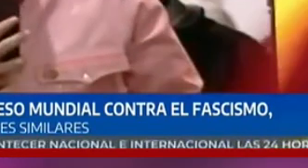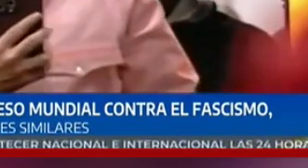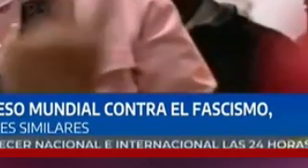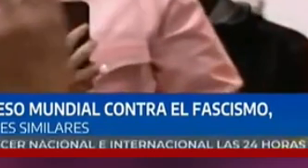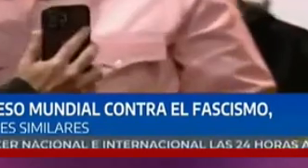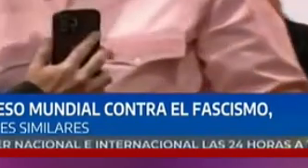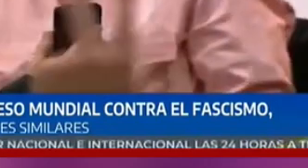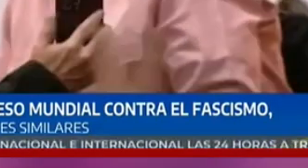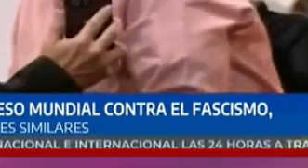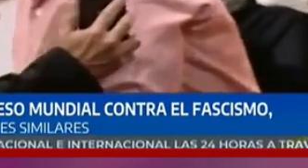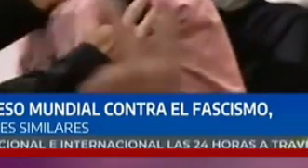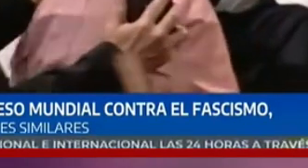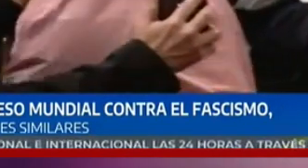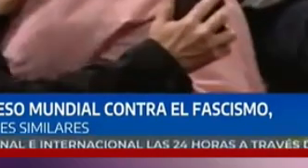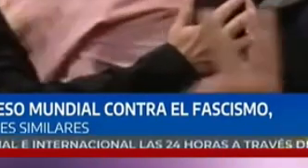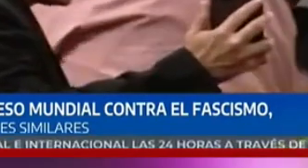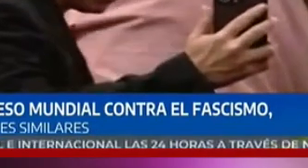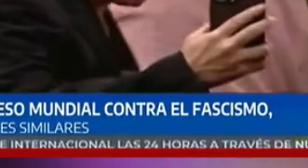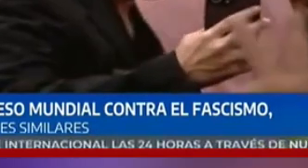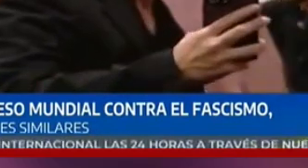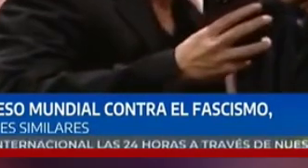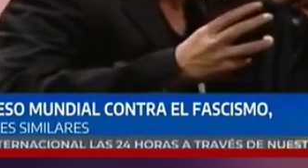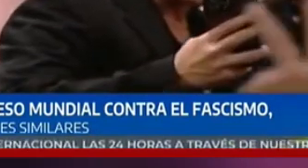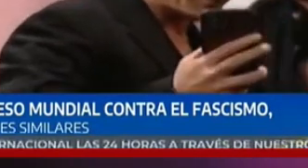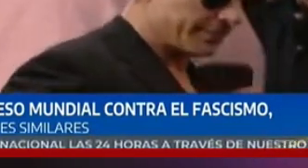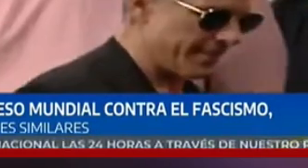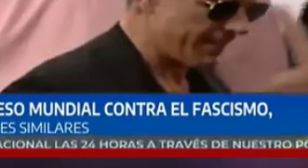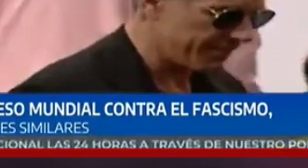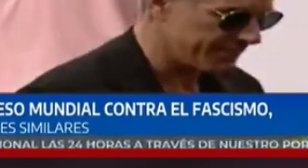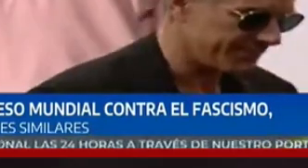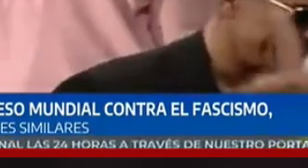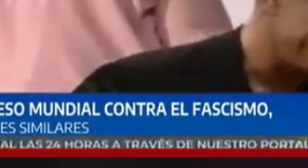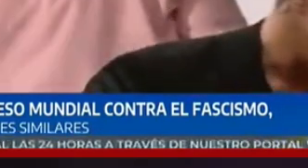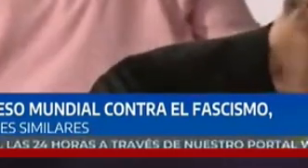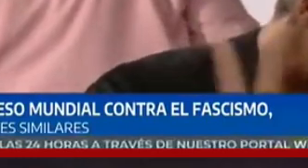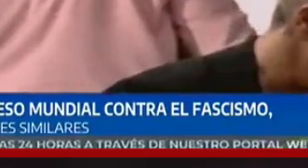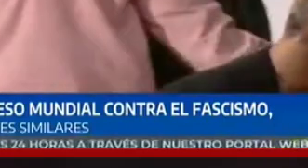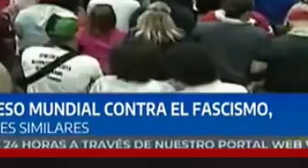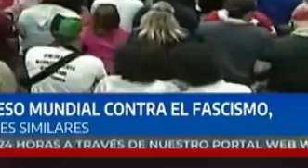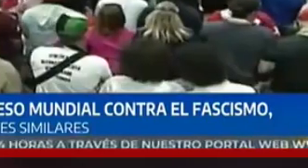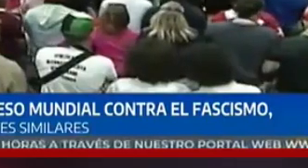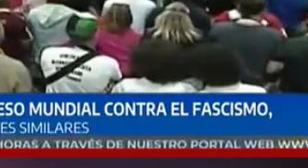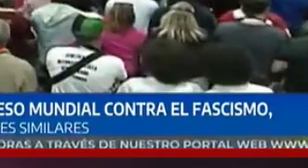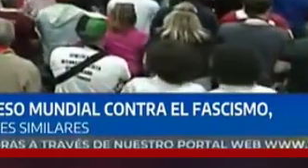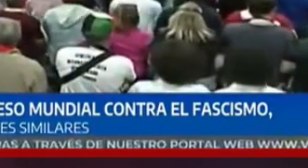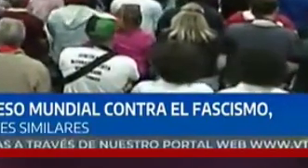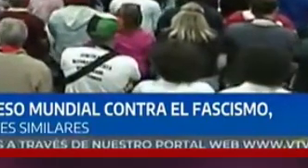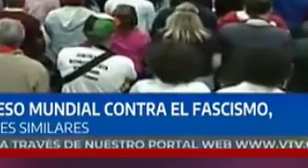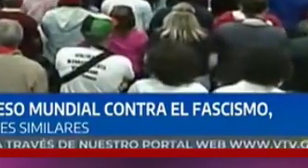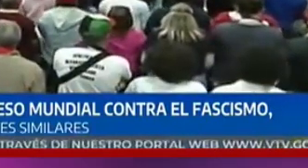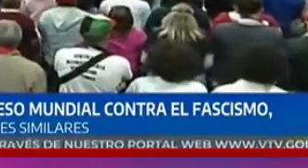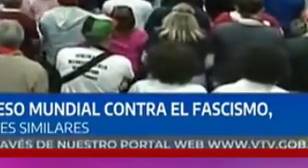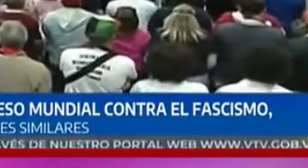seguir jugando a aspirar a derrocar a un presidente que legítimamente les ganó y